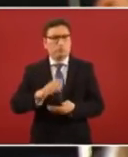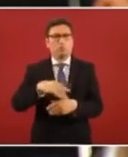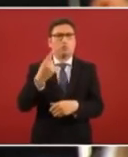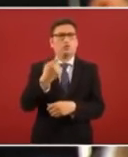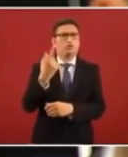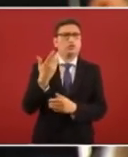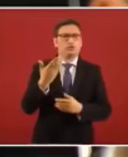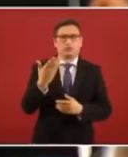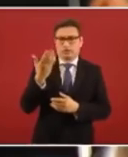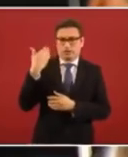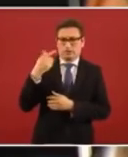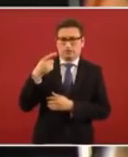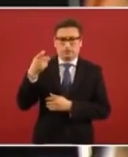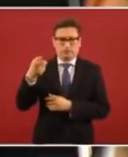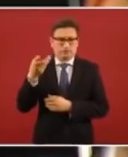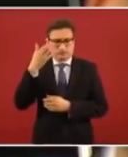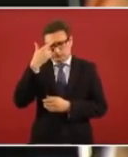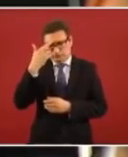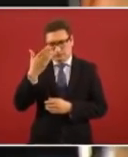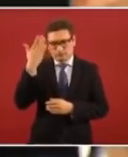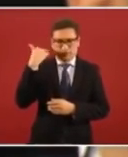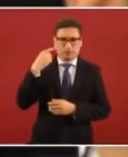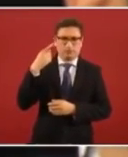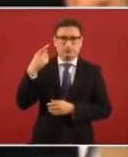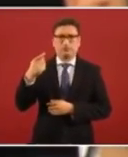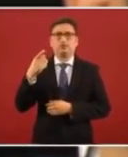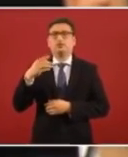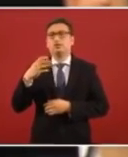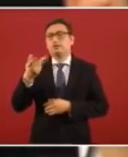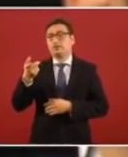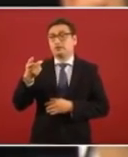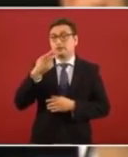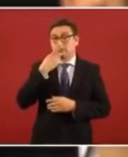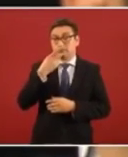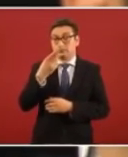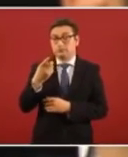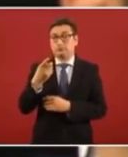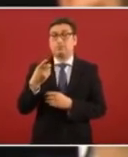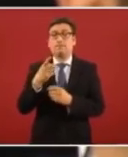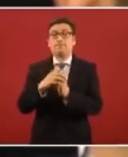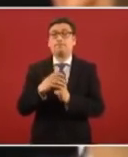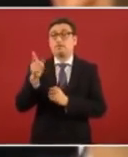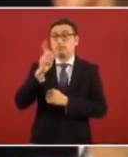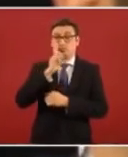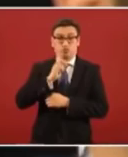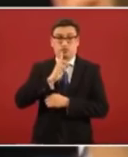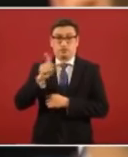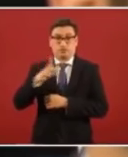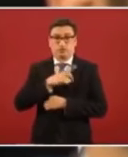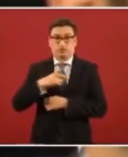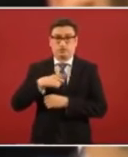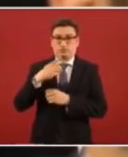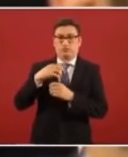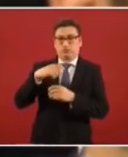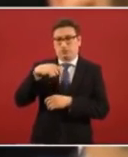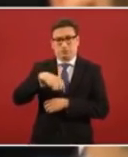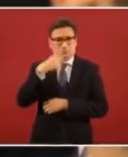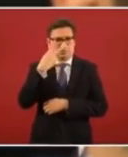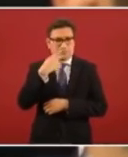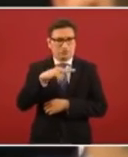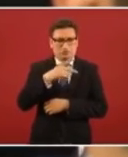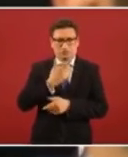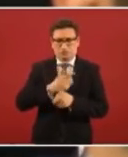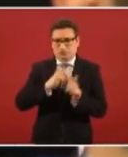en ese momento pues el canciller había comentado pues que sería una acción que la señora tendría que hacer como cualquier mexicano que